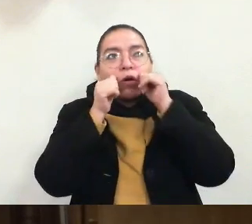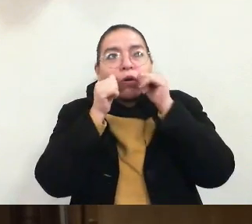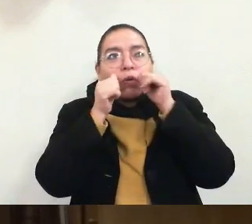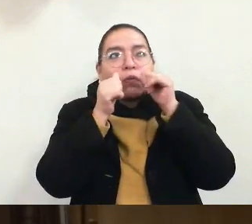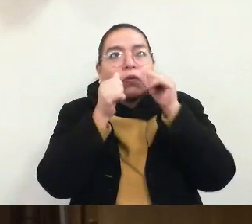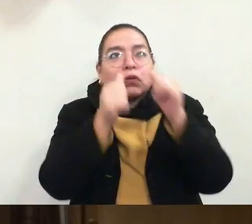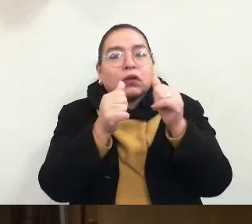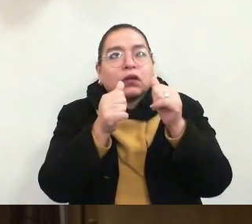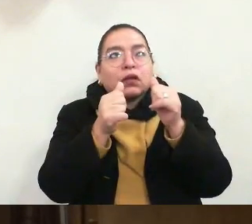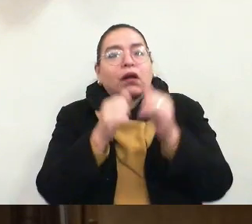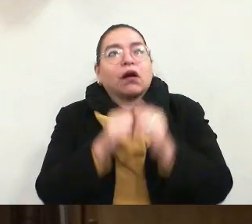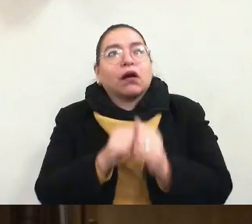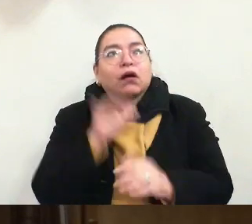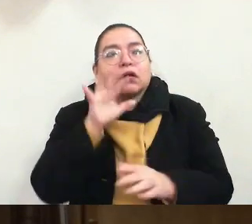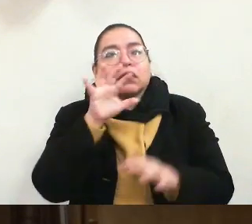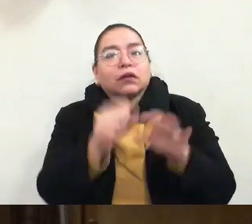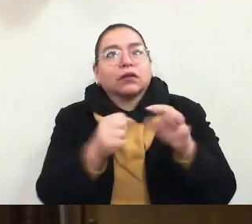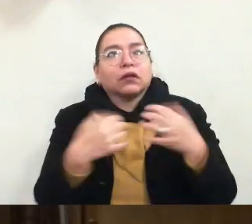la Torá,